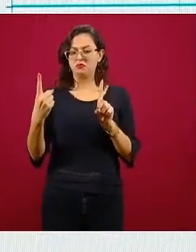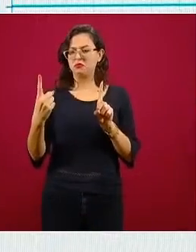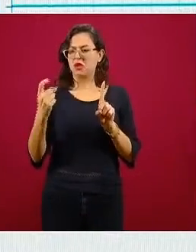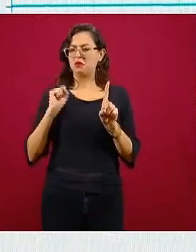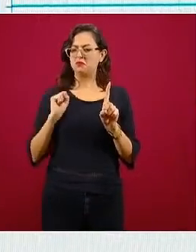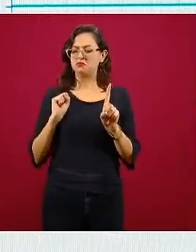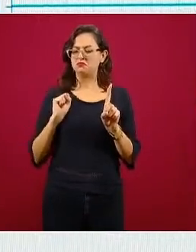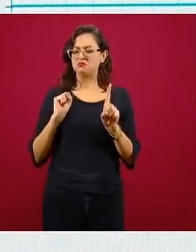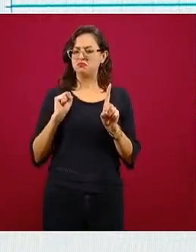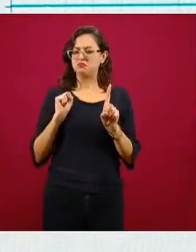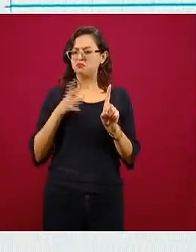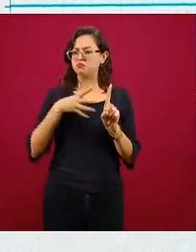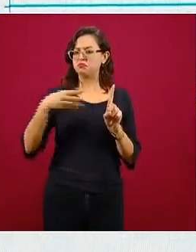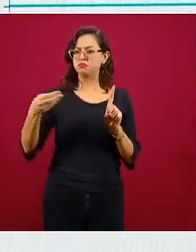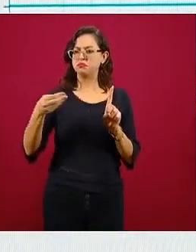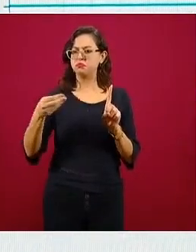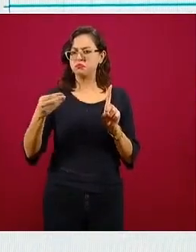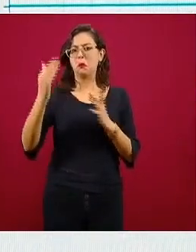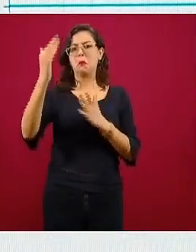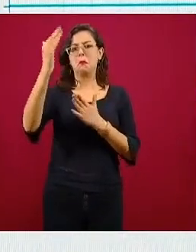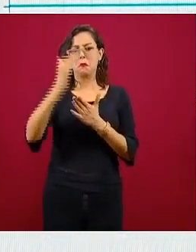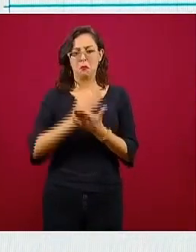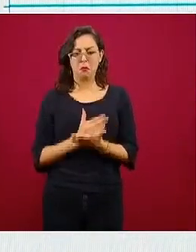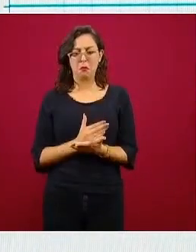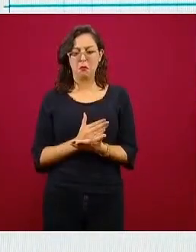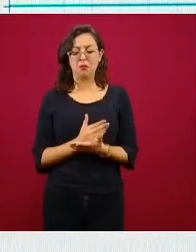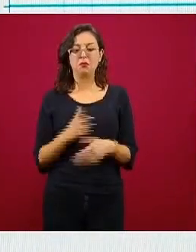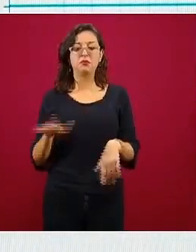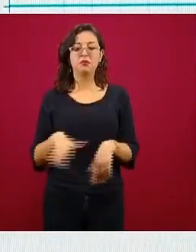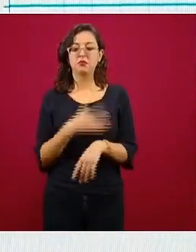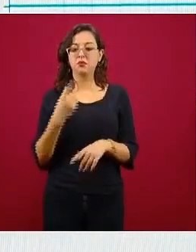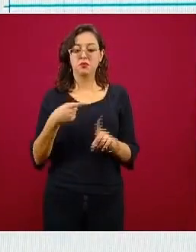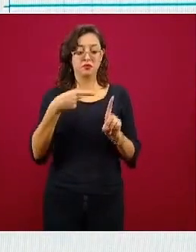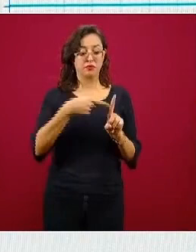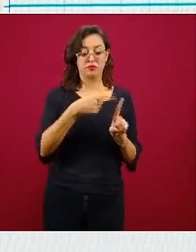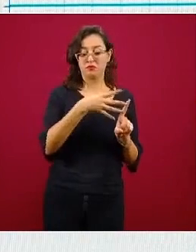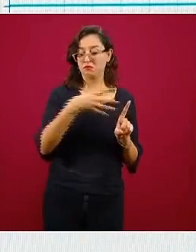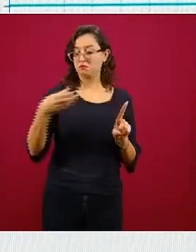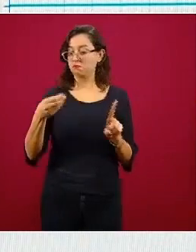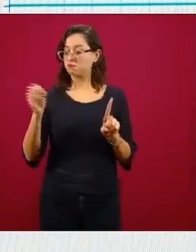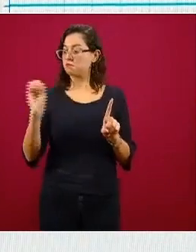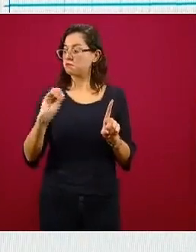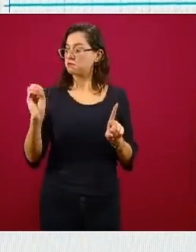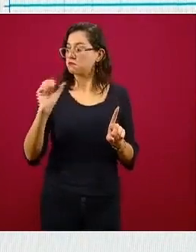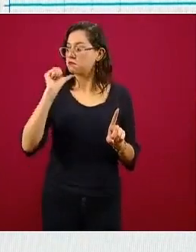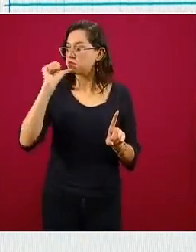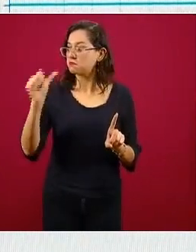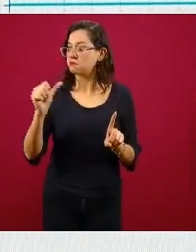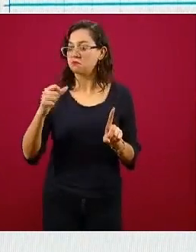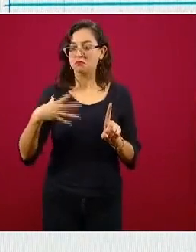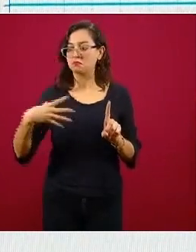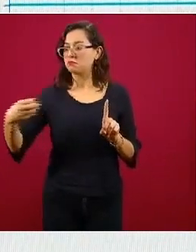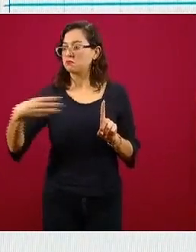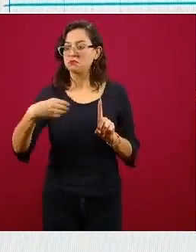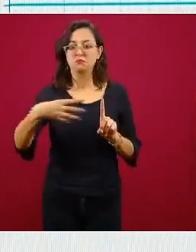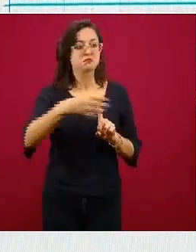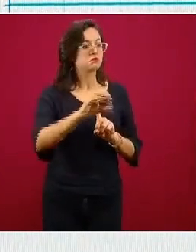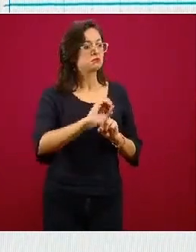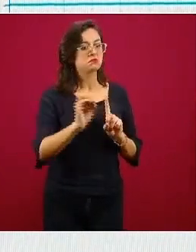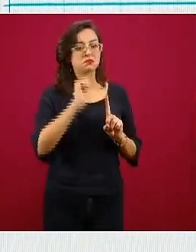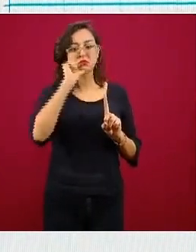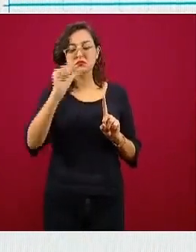una, la epidemia baja, porque ya no se reemplaza a la persona enferma, ya no logró transmitir la